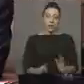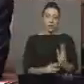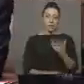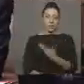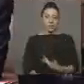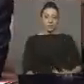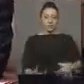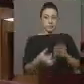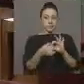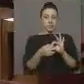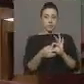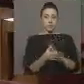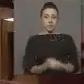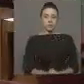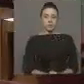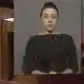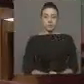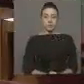muchas gracias.